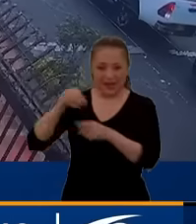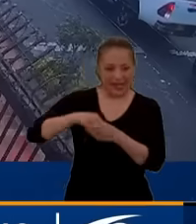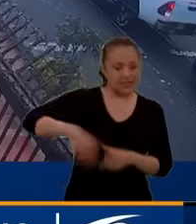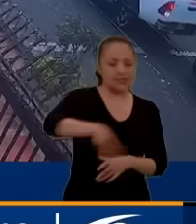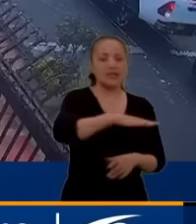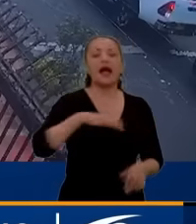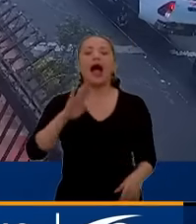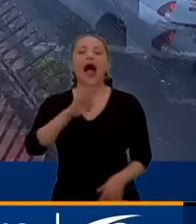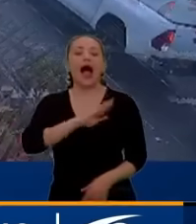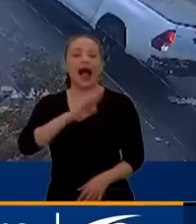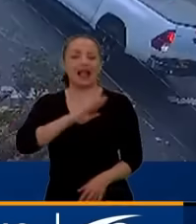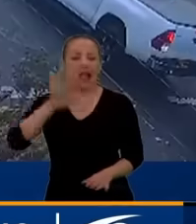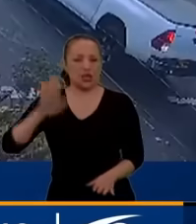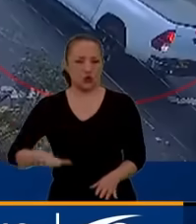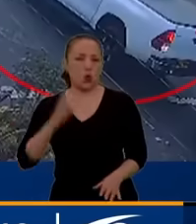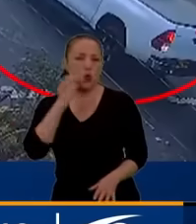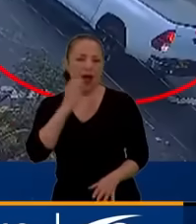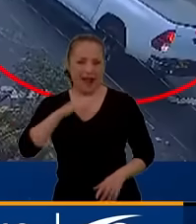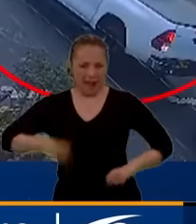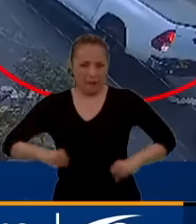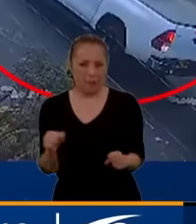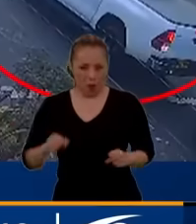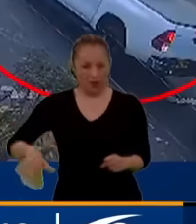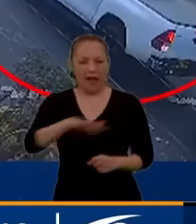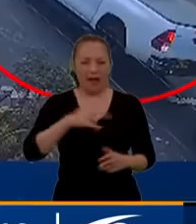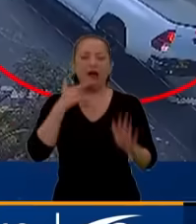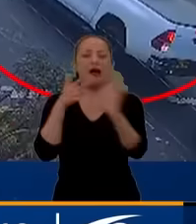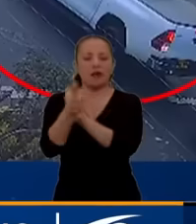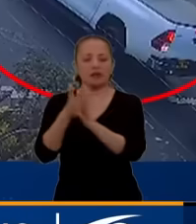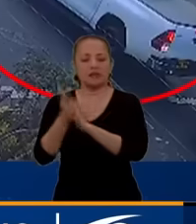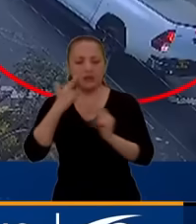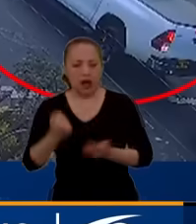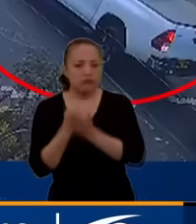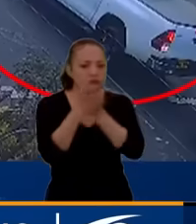alcalde Carlos Fernando Galán aseguró que, por supuesto, se va a hacer una recuperación y una